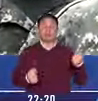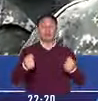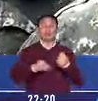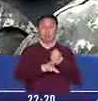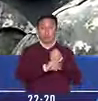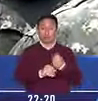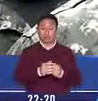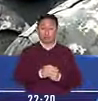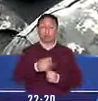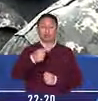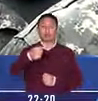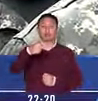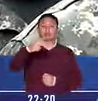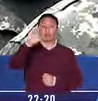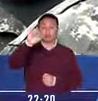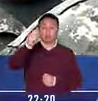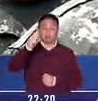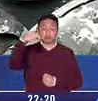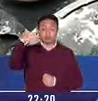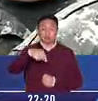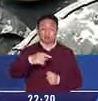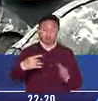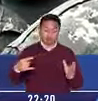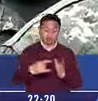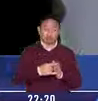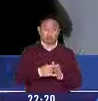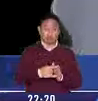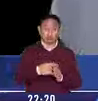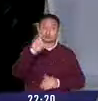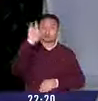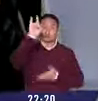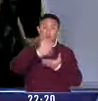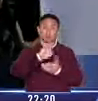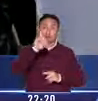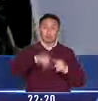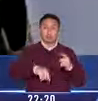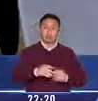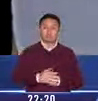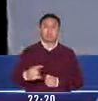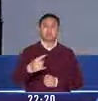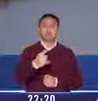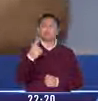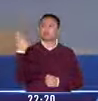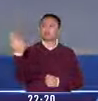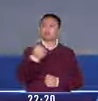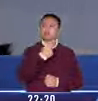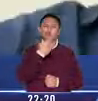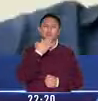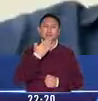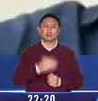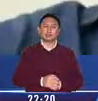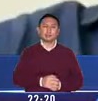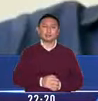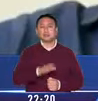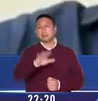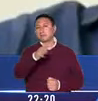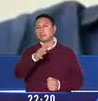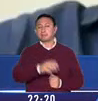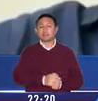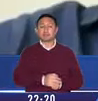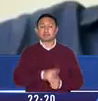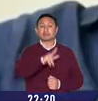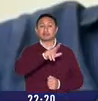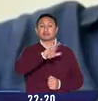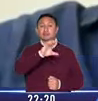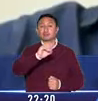que tienen rastreo satelital, también se impida poder ser rastreados. ¿Cuál es el rango de acción de estos dispositivos? De aproximadamente